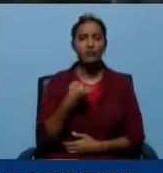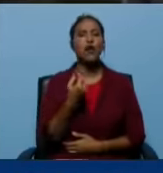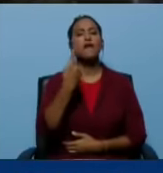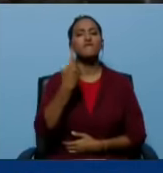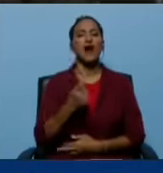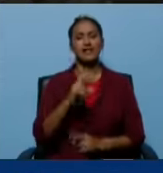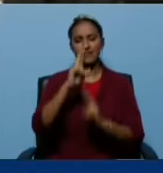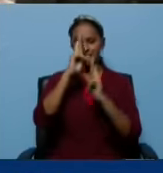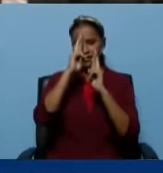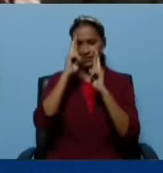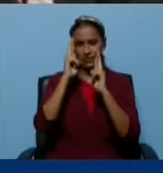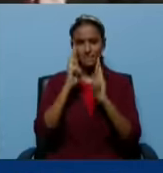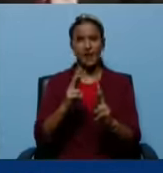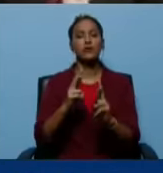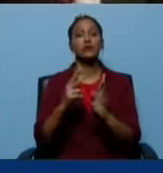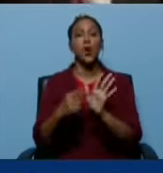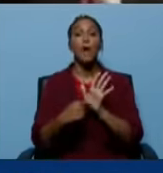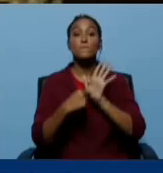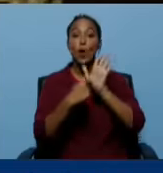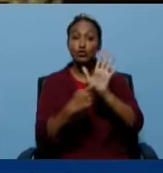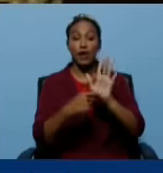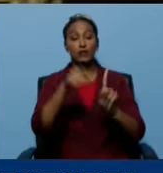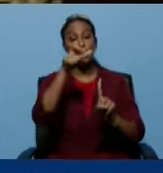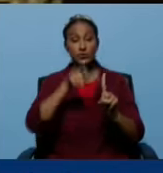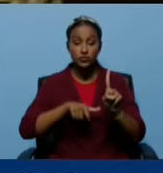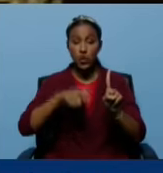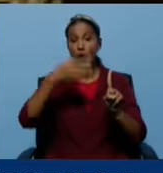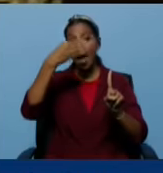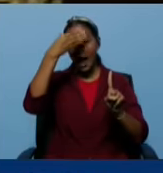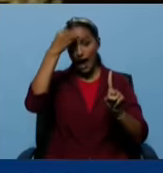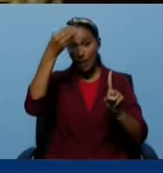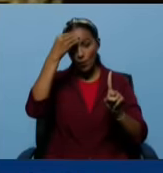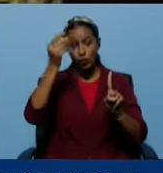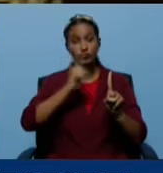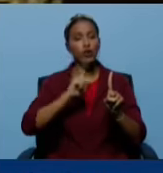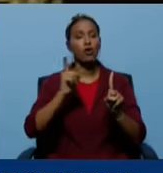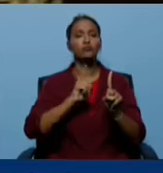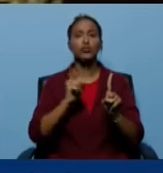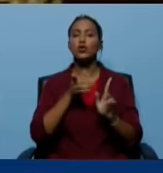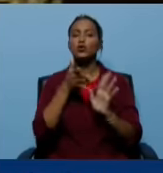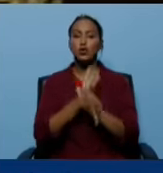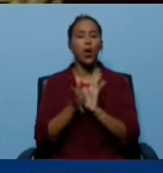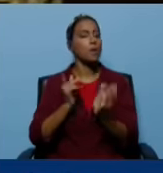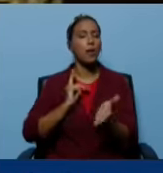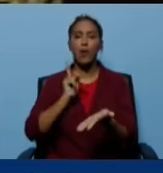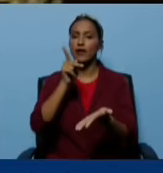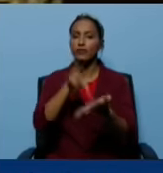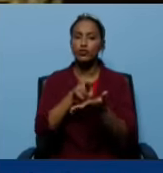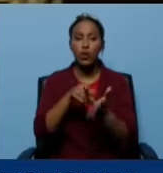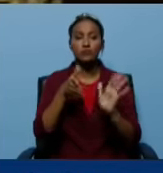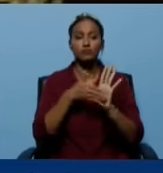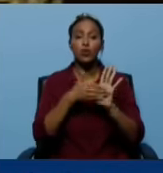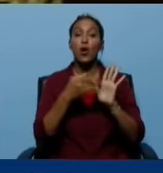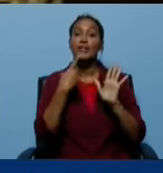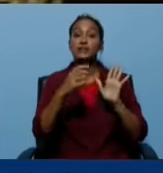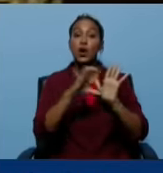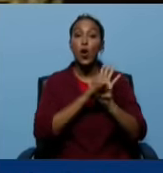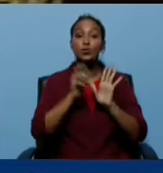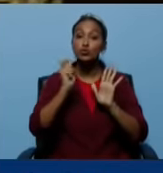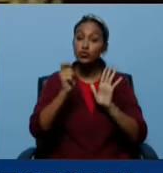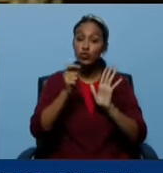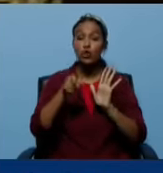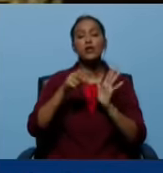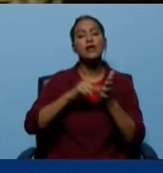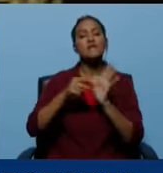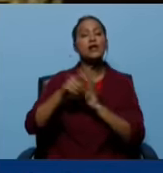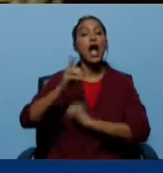judicial, demostrando su renuencia a ceñirse al orden constitucional, conducta que acarrea las sanciones